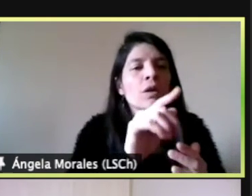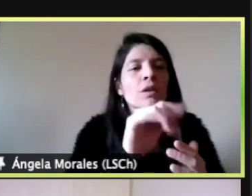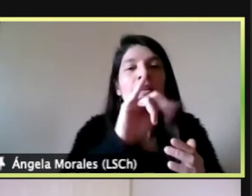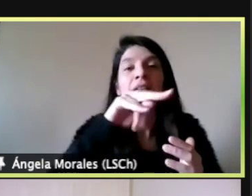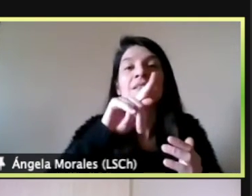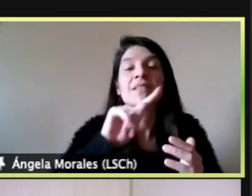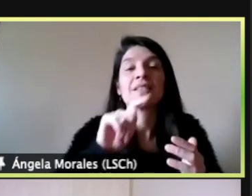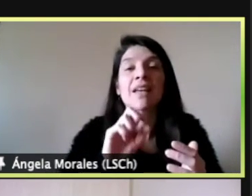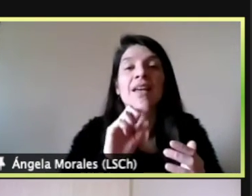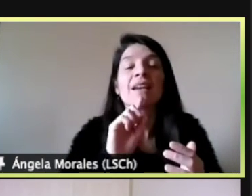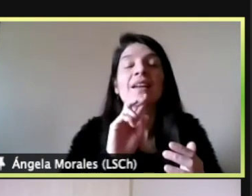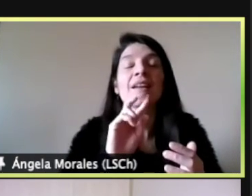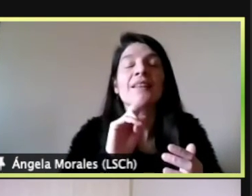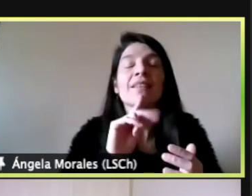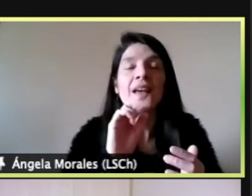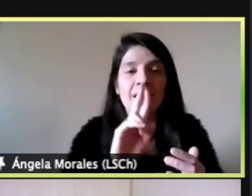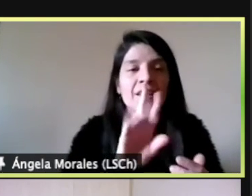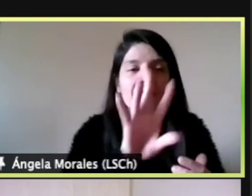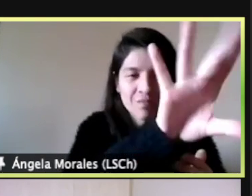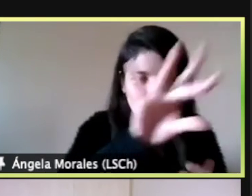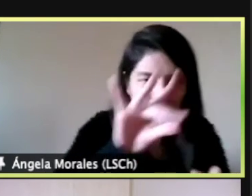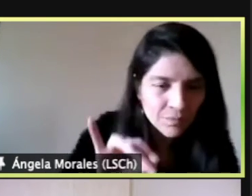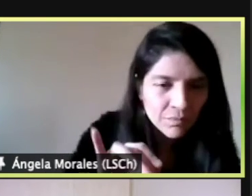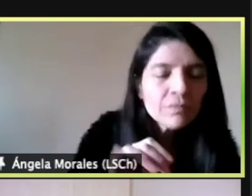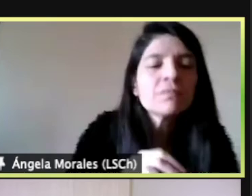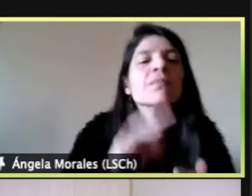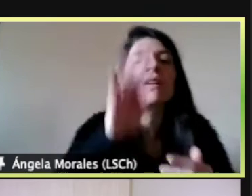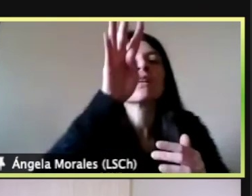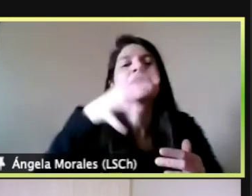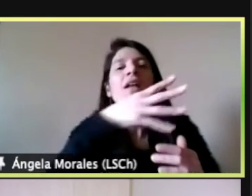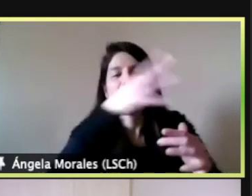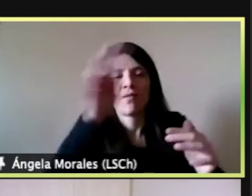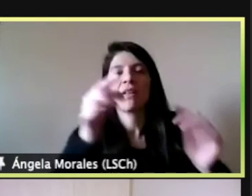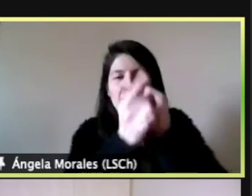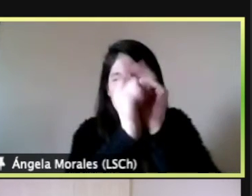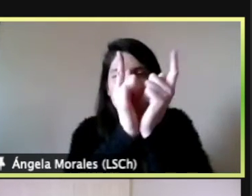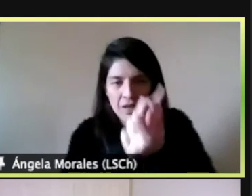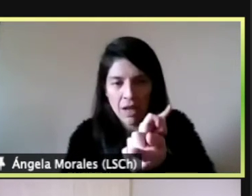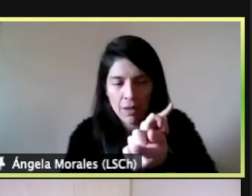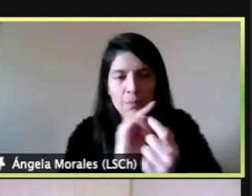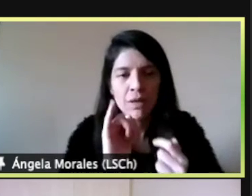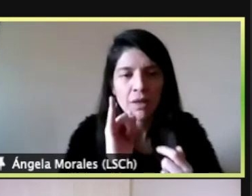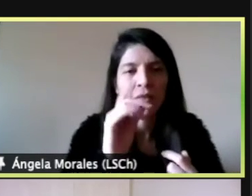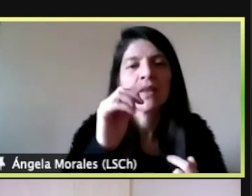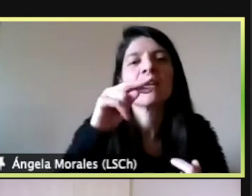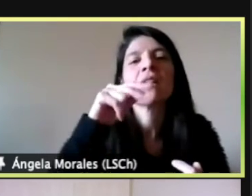tabla dinámica. Me va a decir cuáles van a ser los valores. Yo le voy a decir que